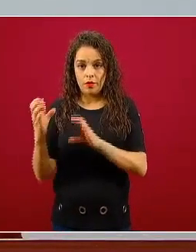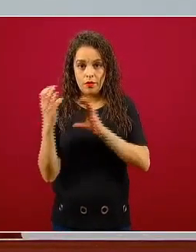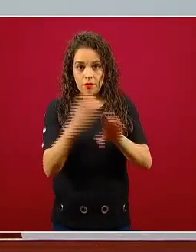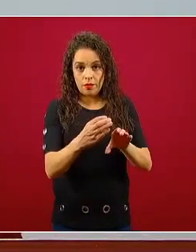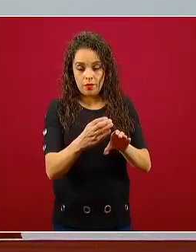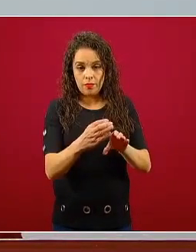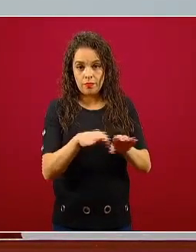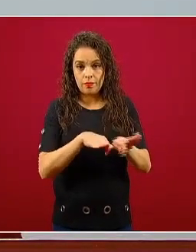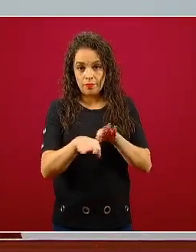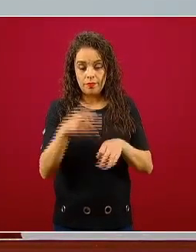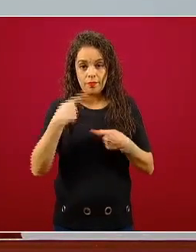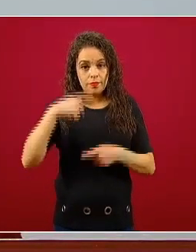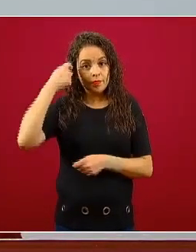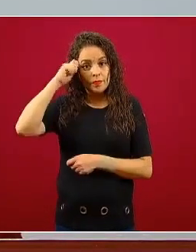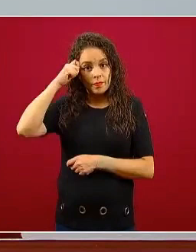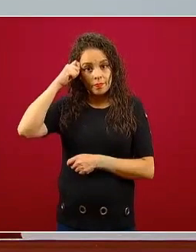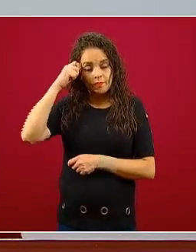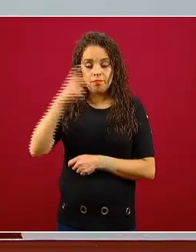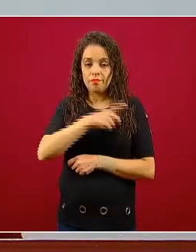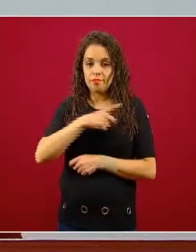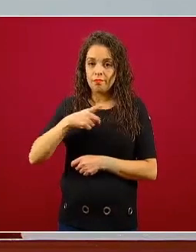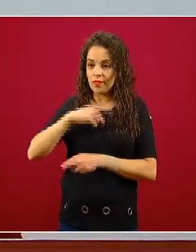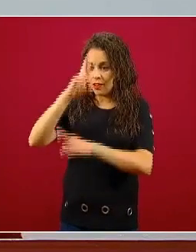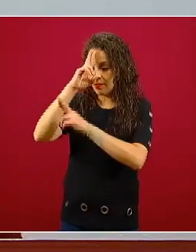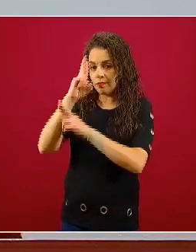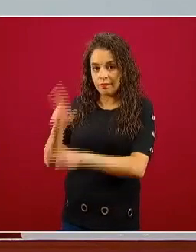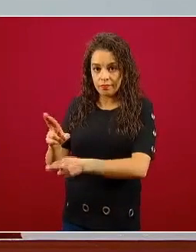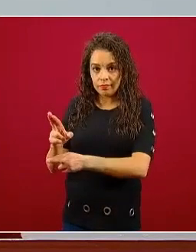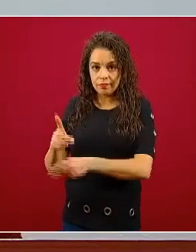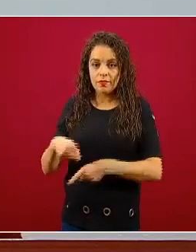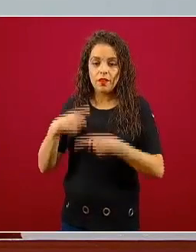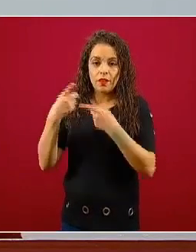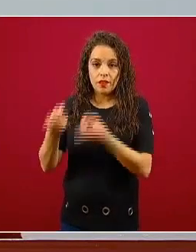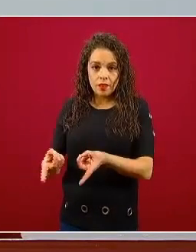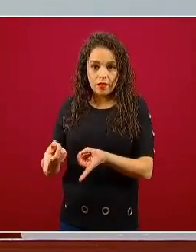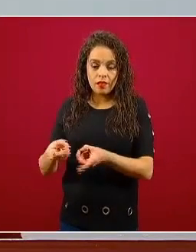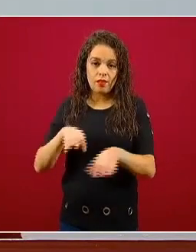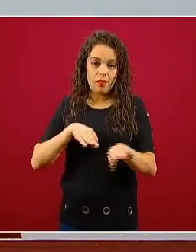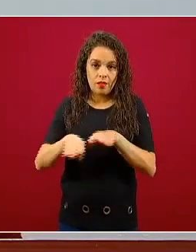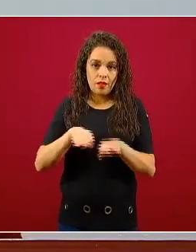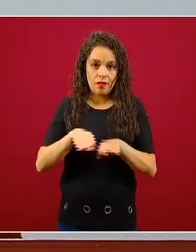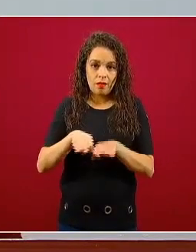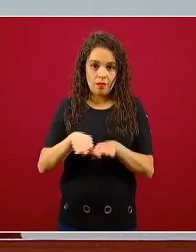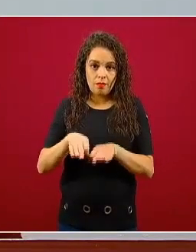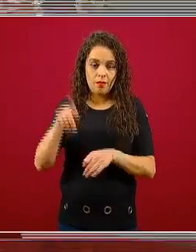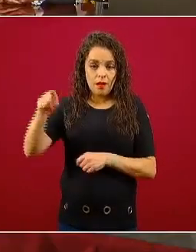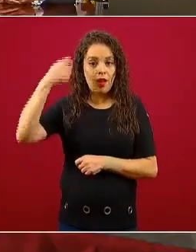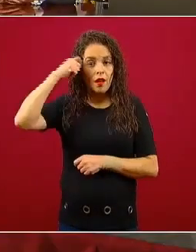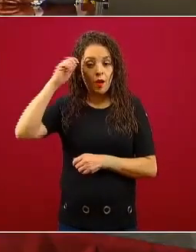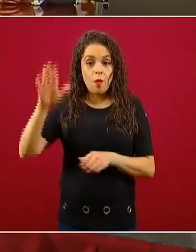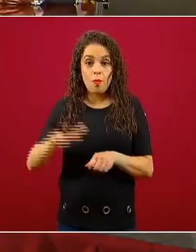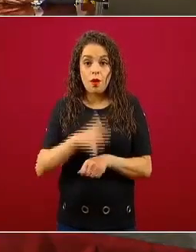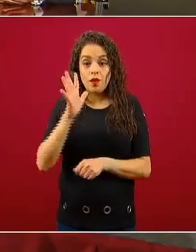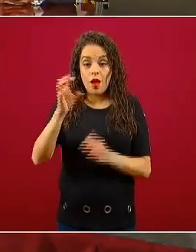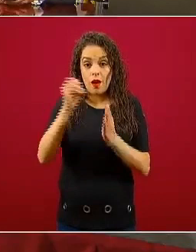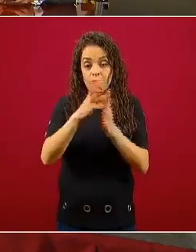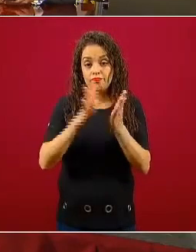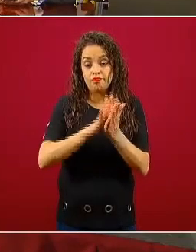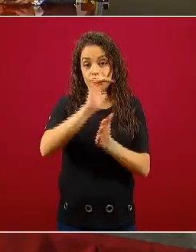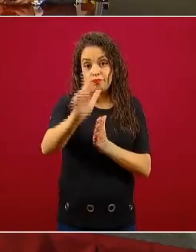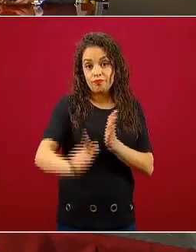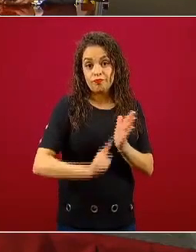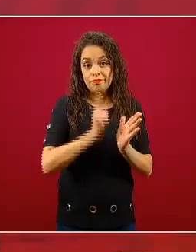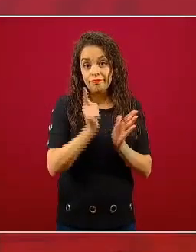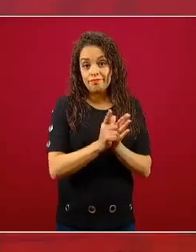respetar los derechos de los trabajadores, trabajadoras del hogar, que hoy ya están en la ley. Ya todos